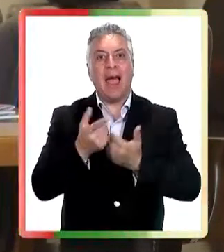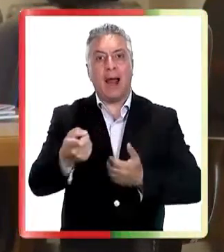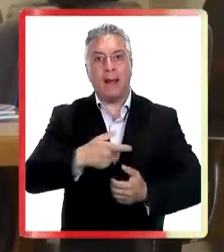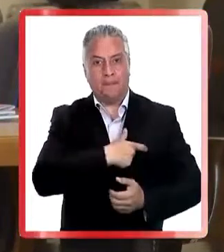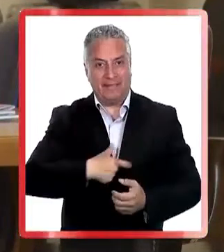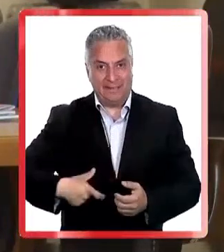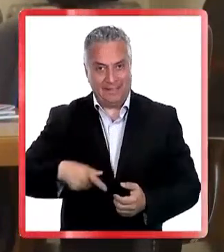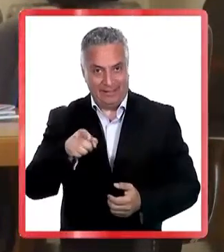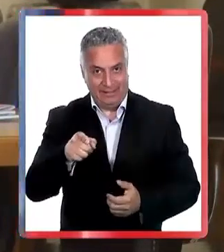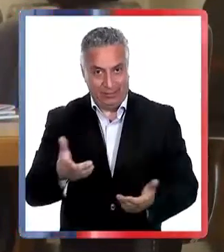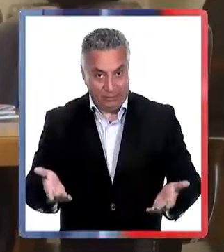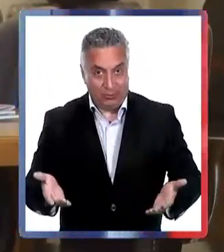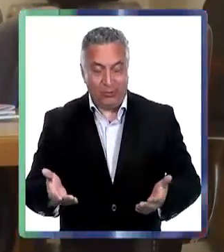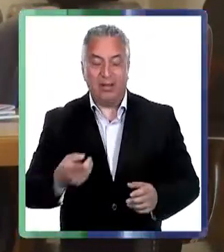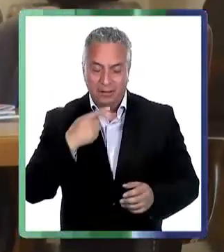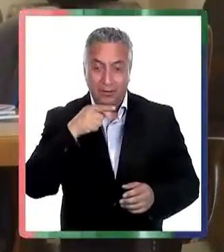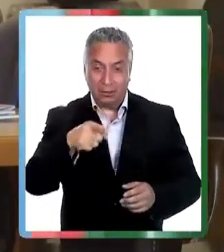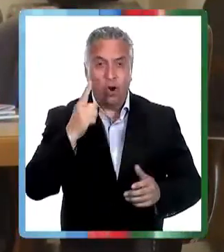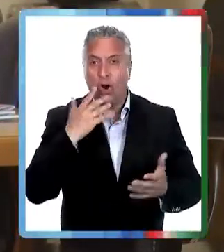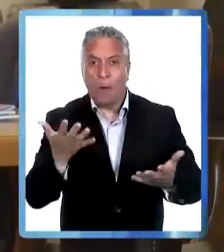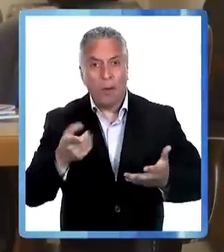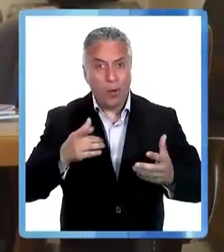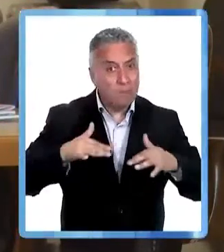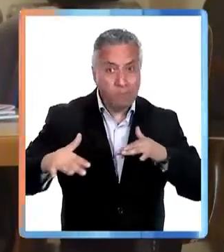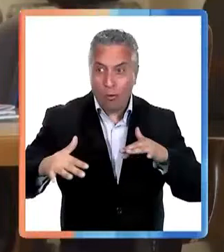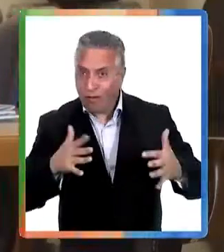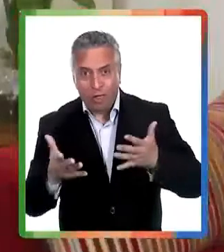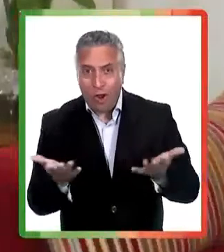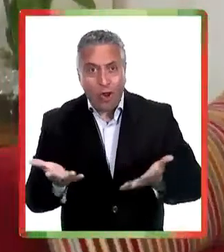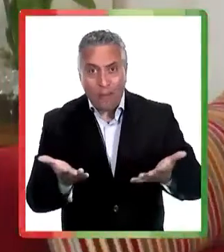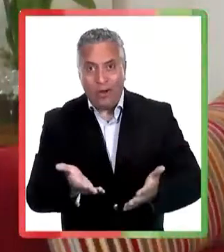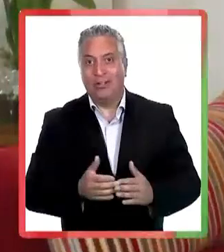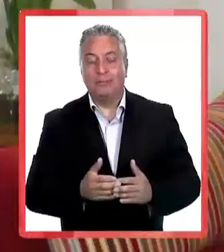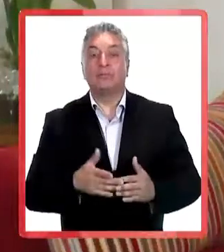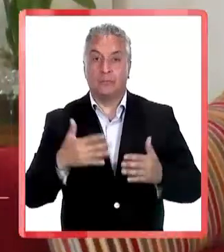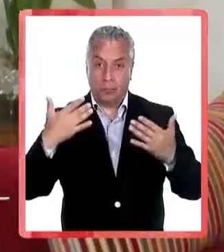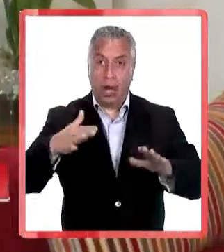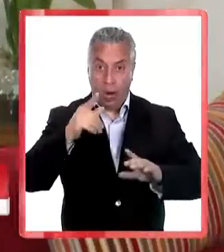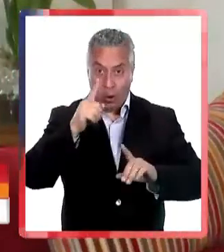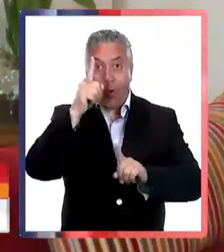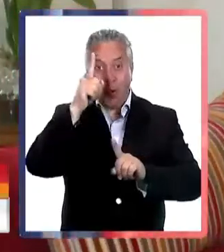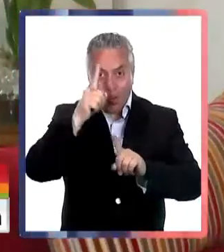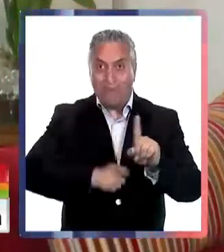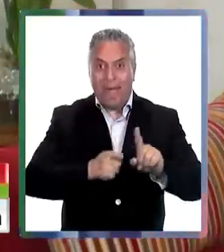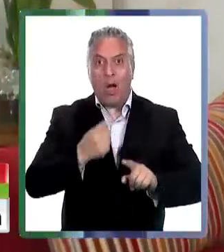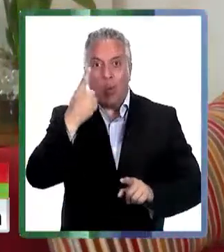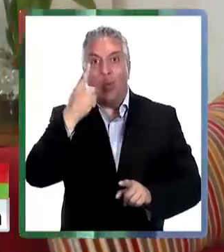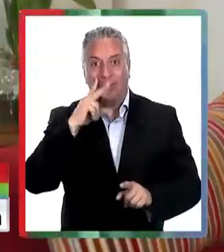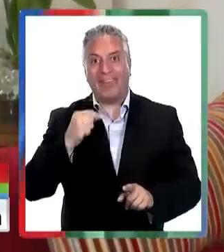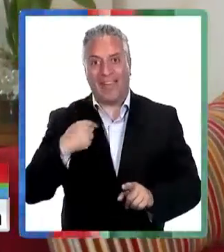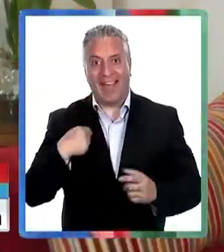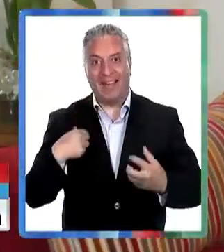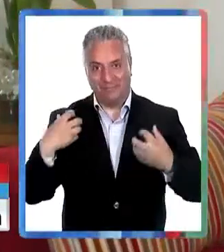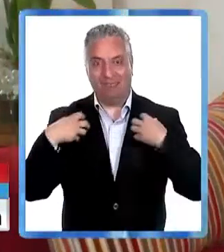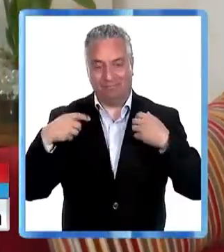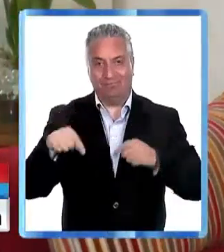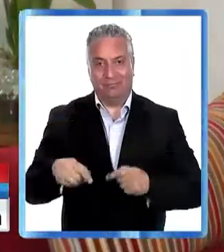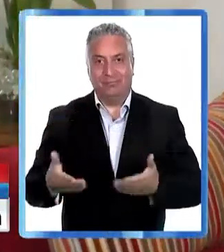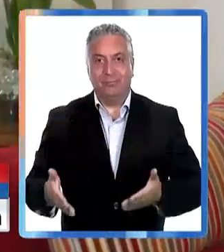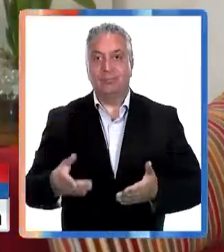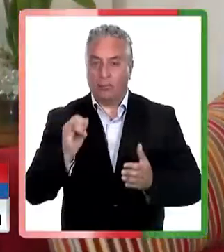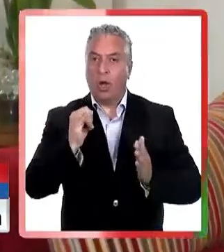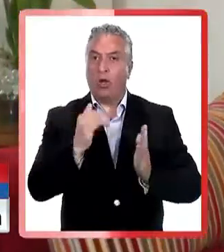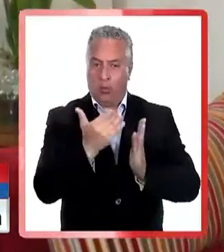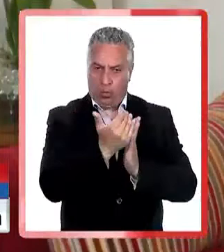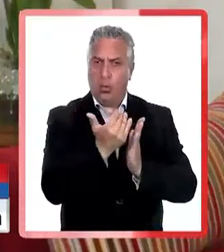primeros meses? Han sido, me imagino, movidos. O sea, llevo concretamente 1 mes y 1 día. Y